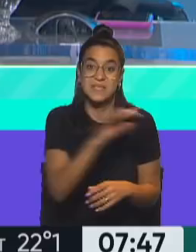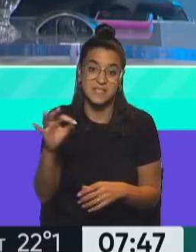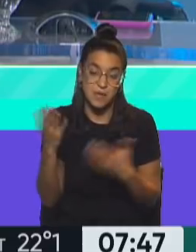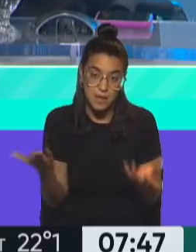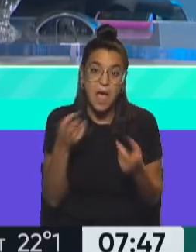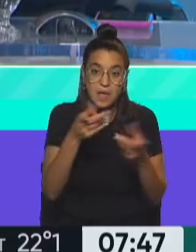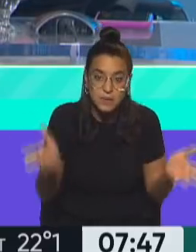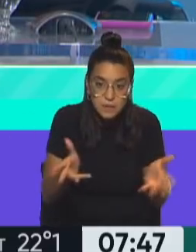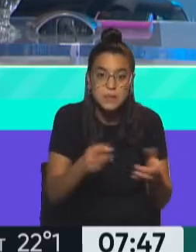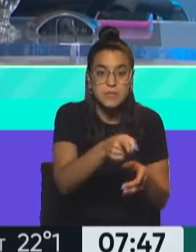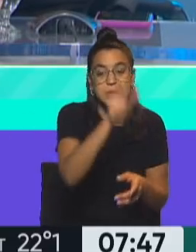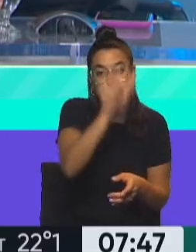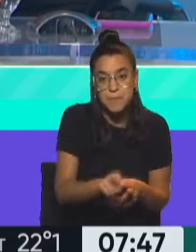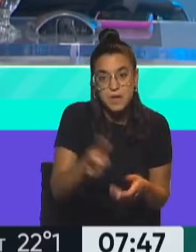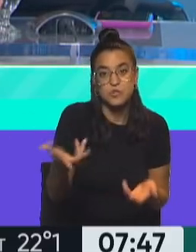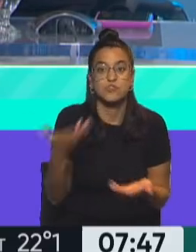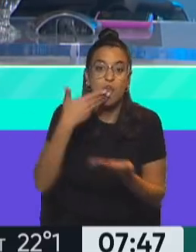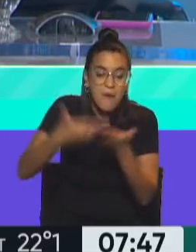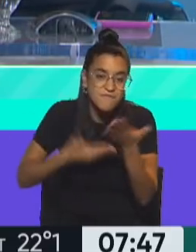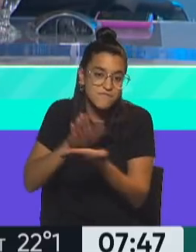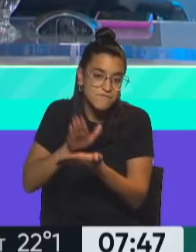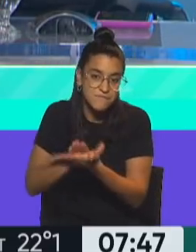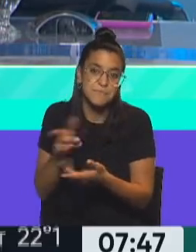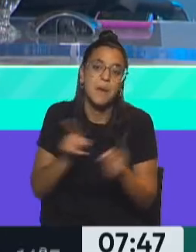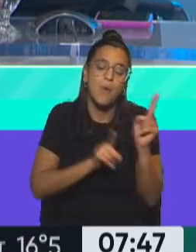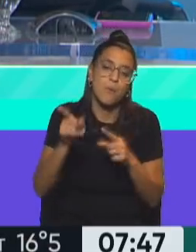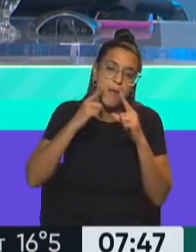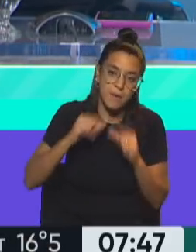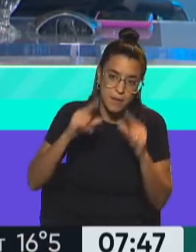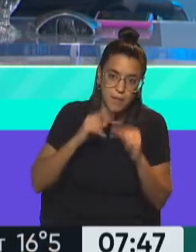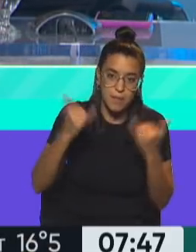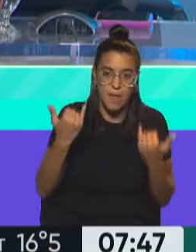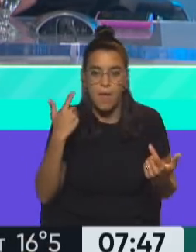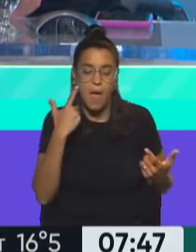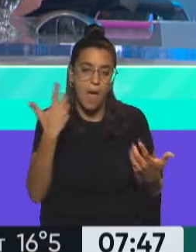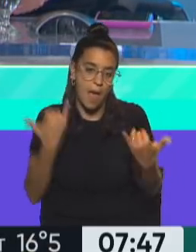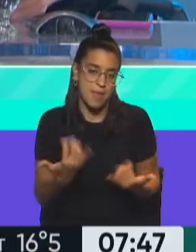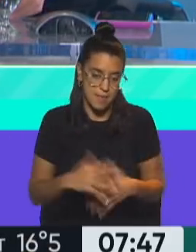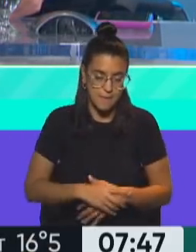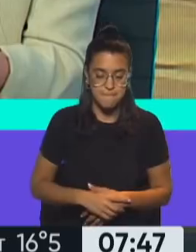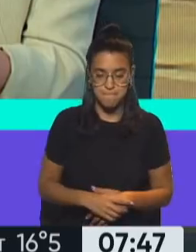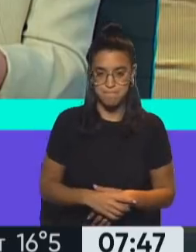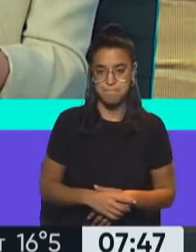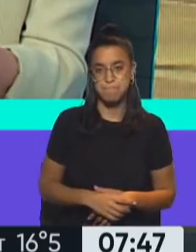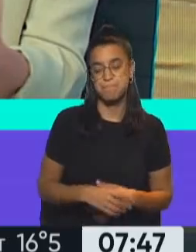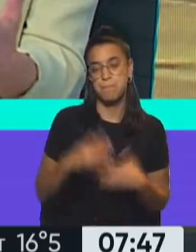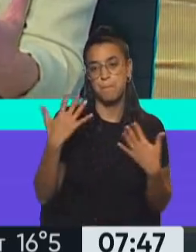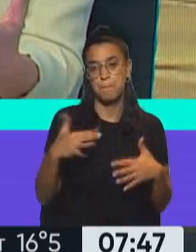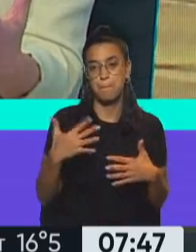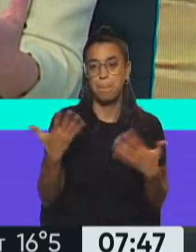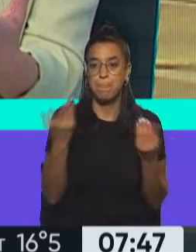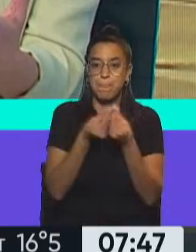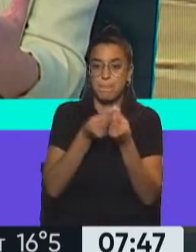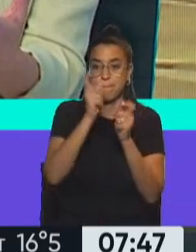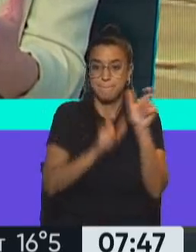x 15 esa persona liquide por ejemplo solo una de las críticas que se empezaron a escuchar a ser una gran proporción